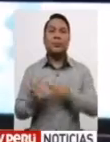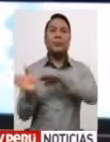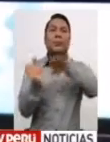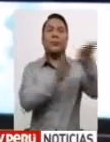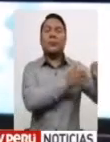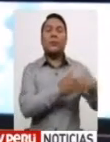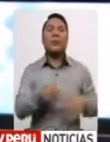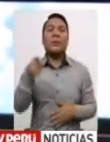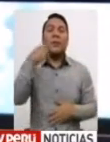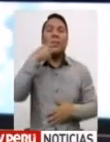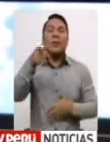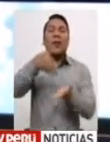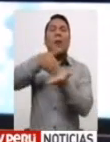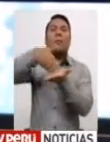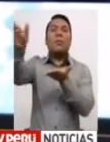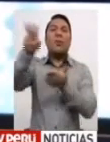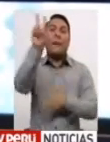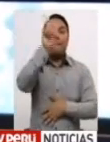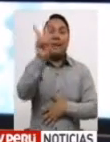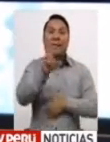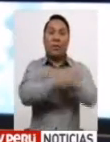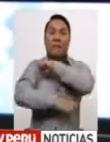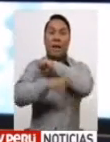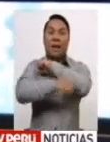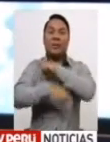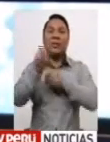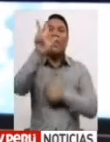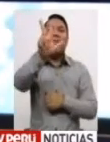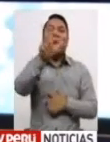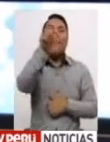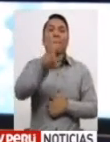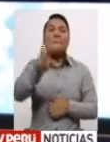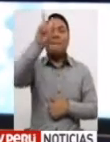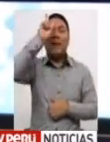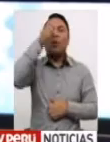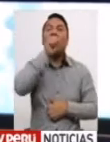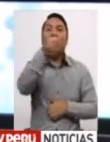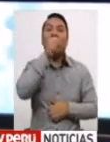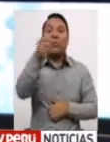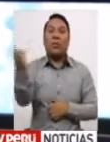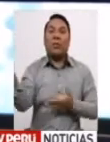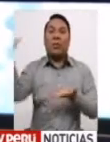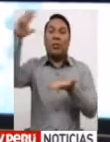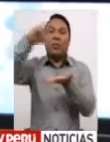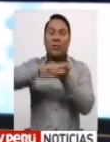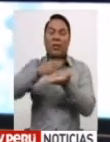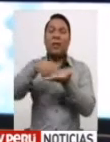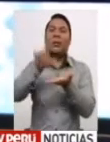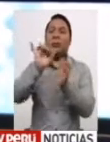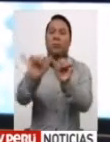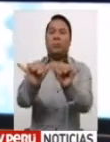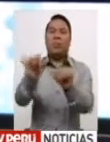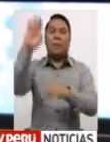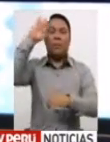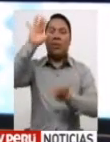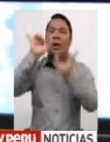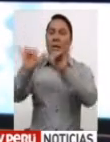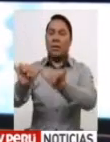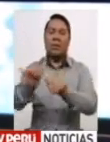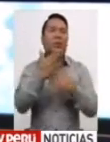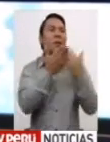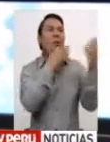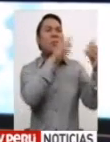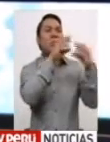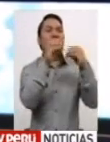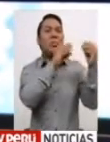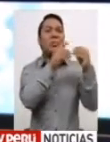Otros temas: fueron expulsados de Venezuela los tres periodistas peruanos que fueron retenidos por más de 30 horas en el aeropuerto de Caracas. Ricardo